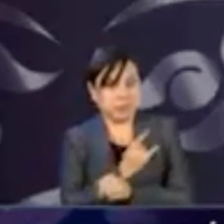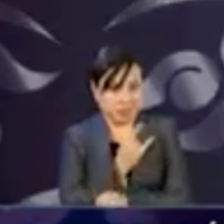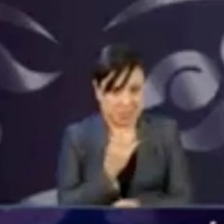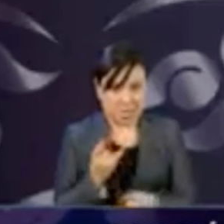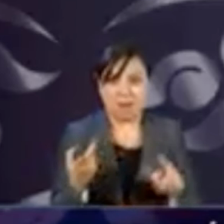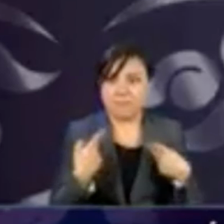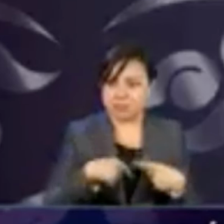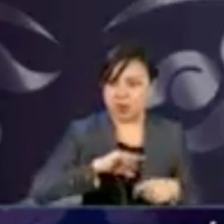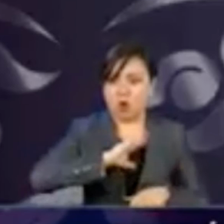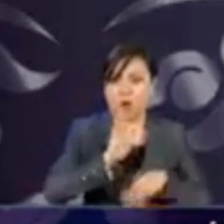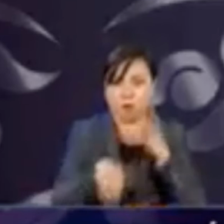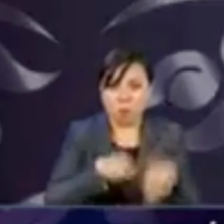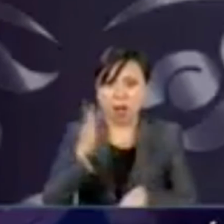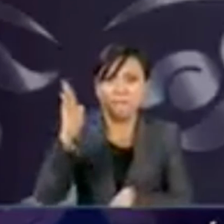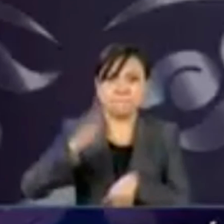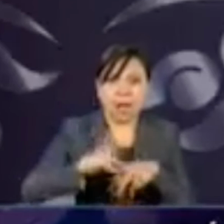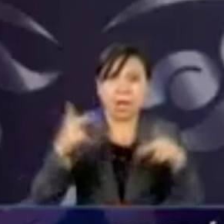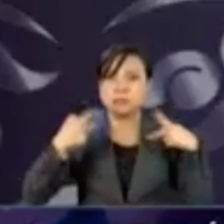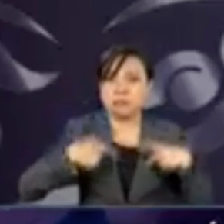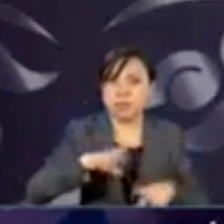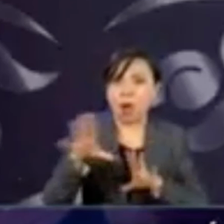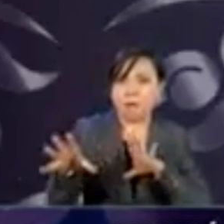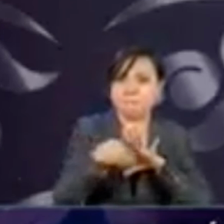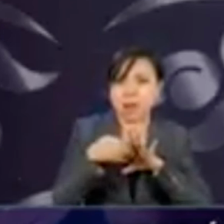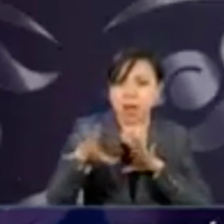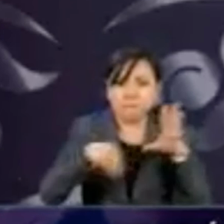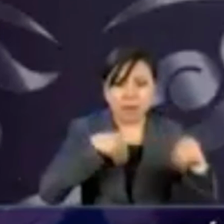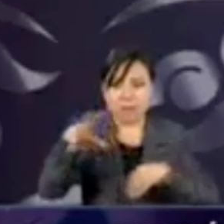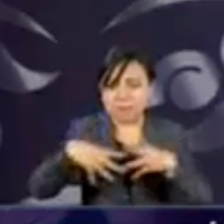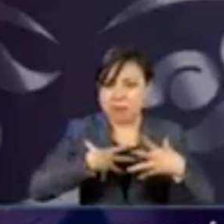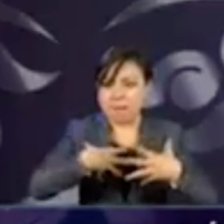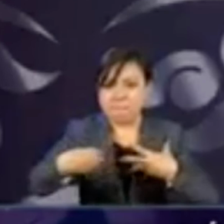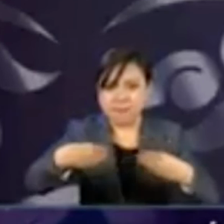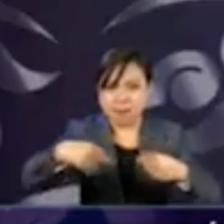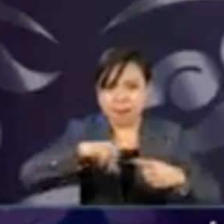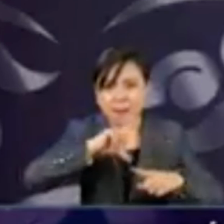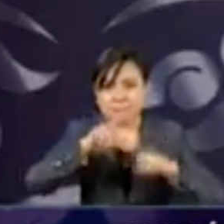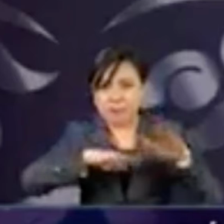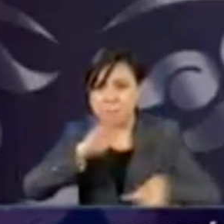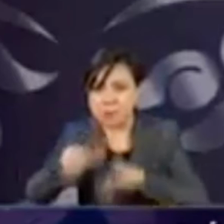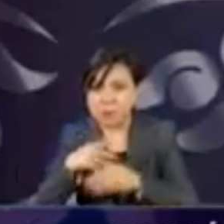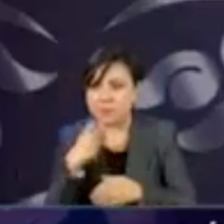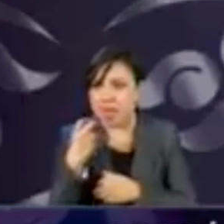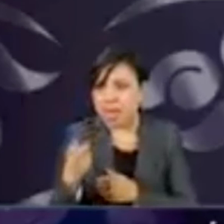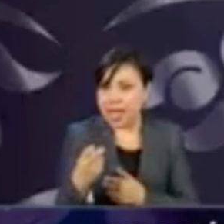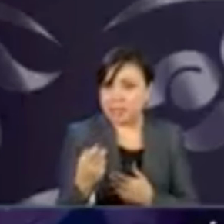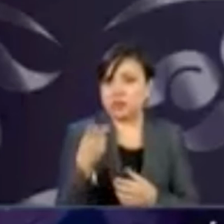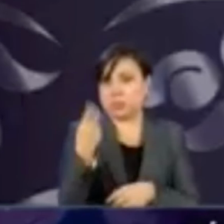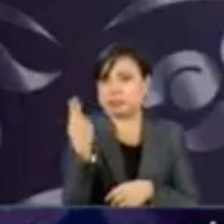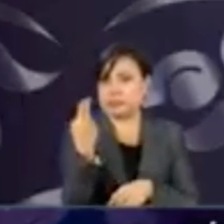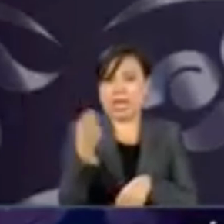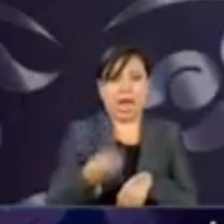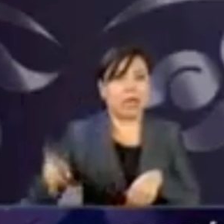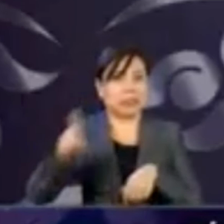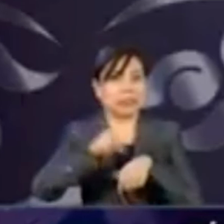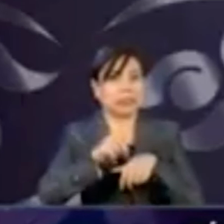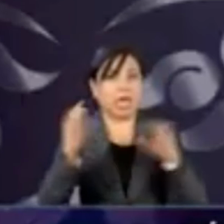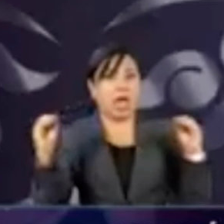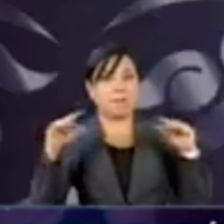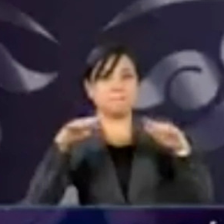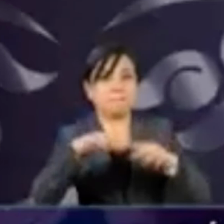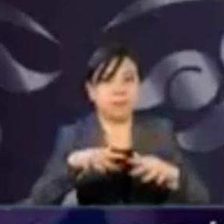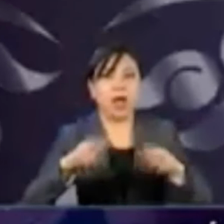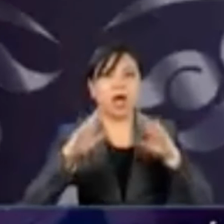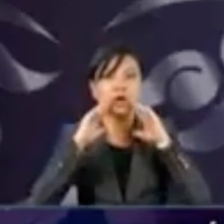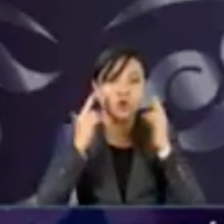no aciertan a poder llevar a cabo una sesión presencial para que podamos votar cosas que como no